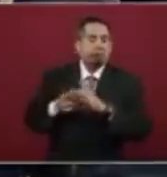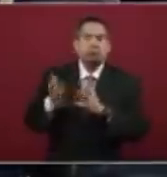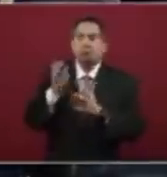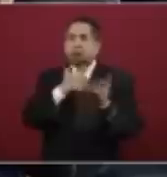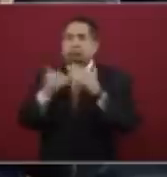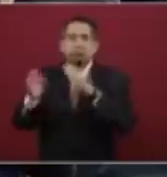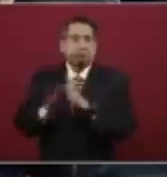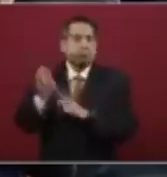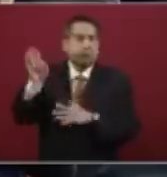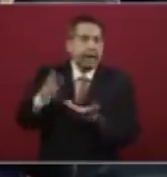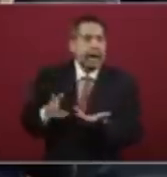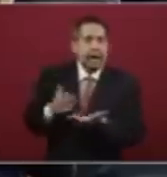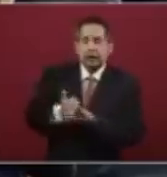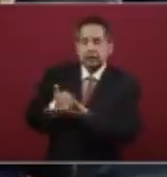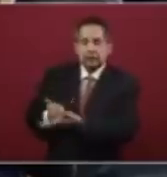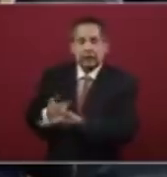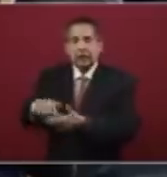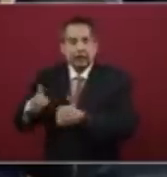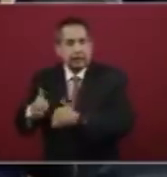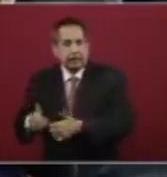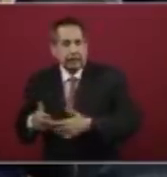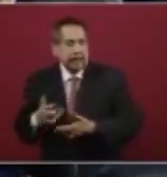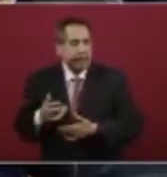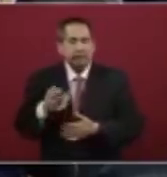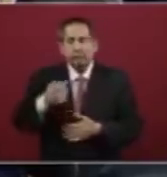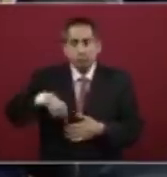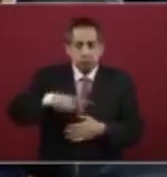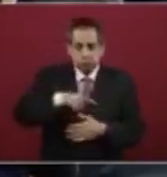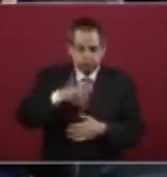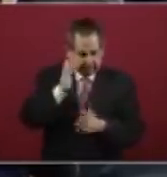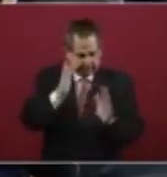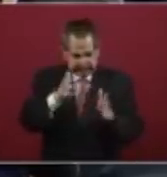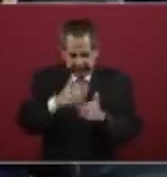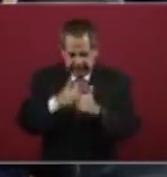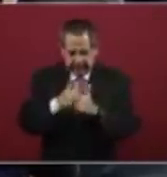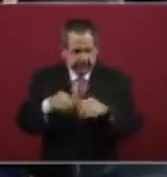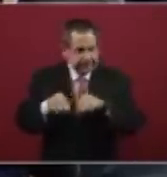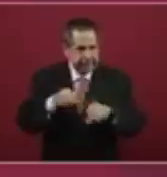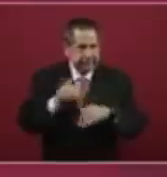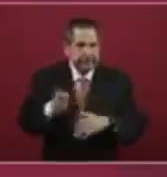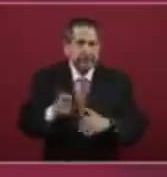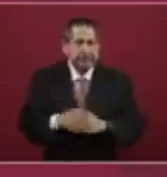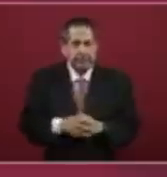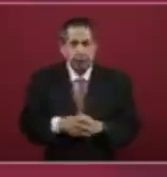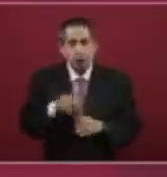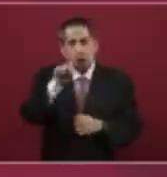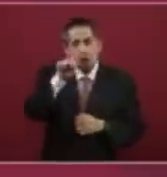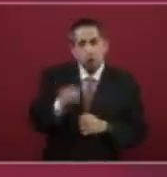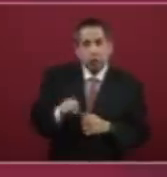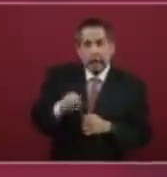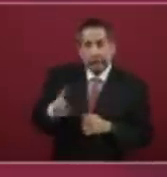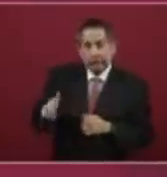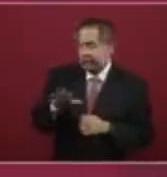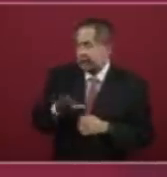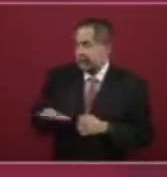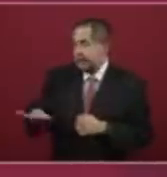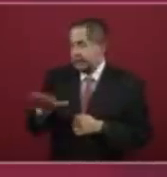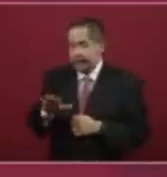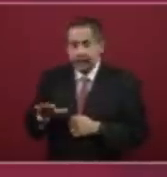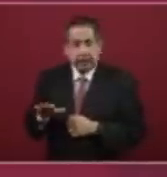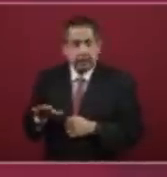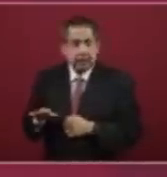Nosotros ya estamos trabajando en el sureste y va a